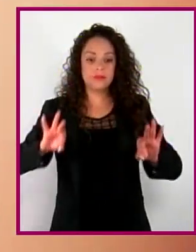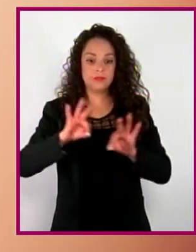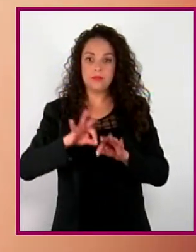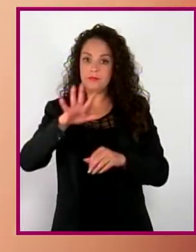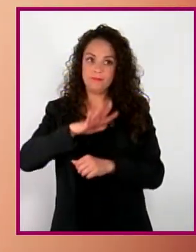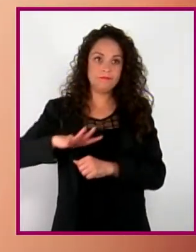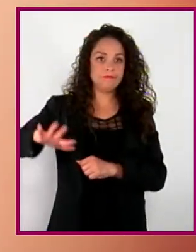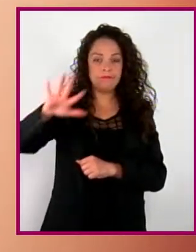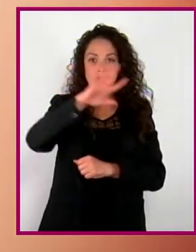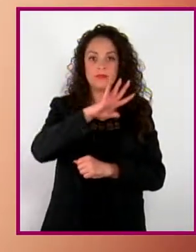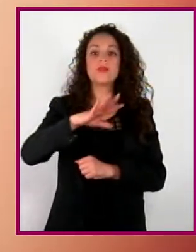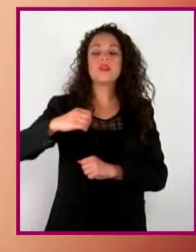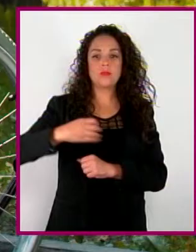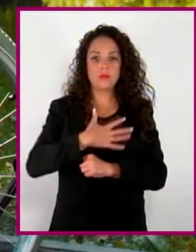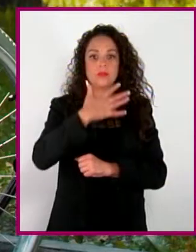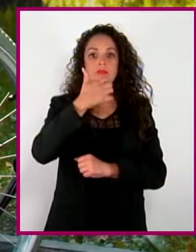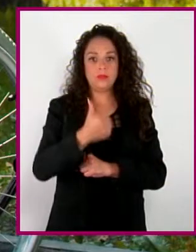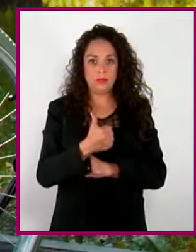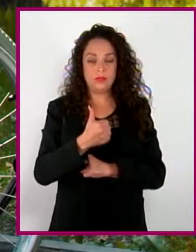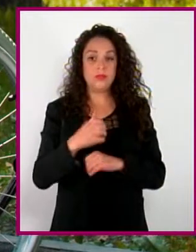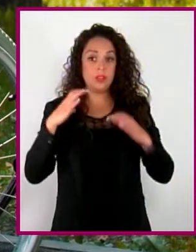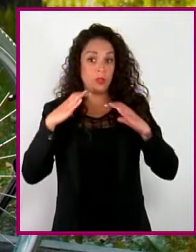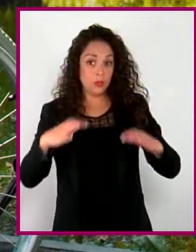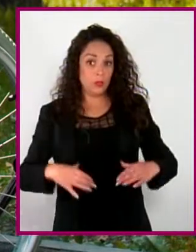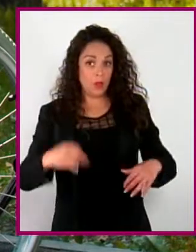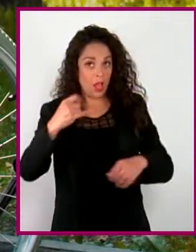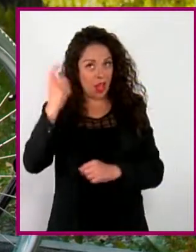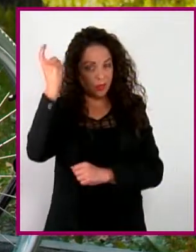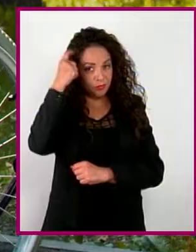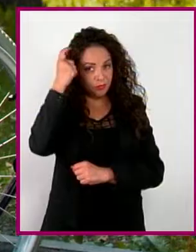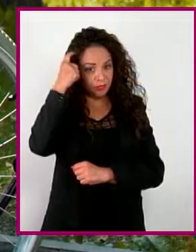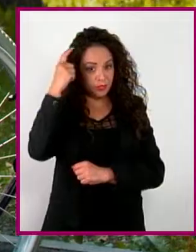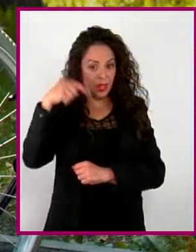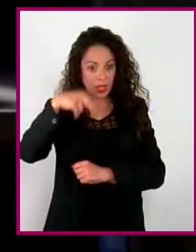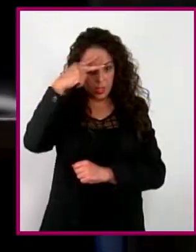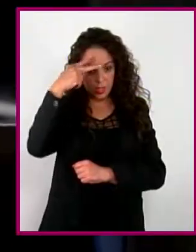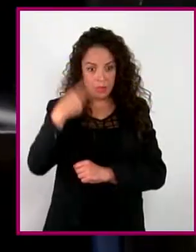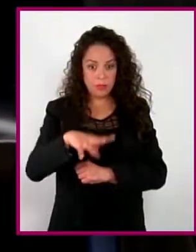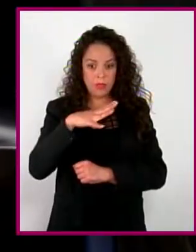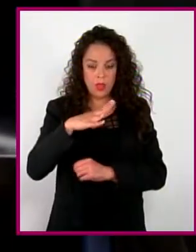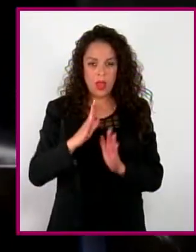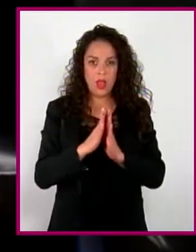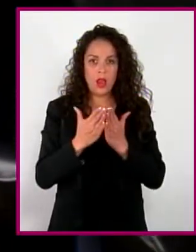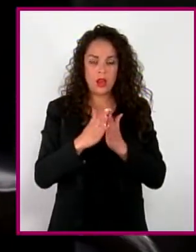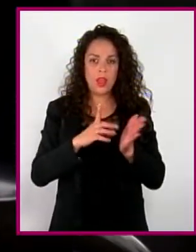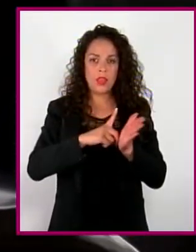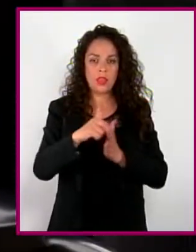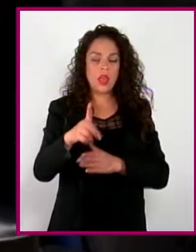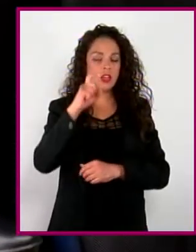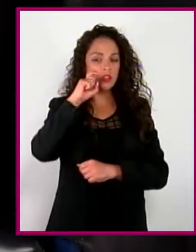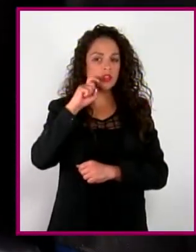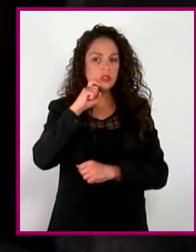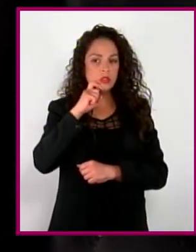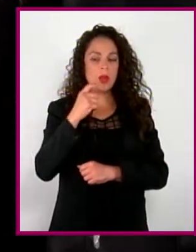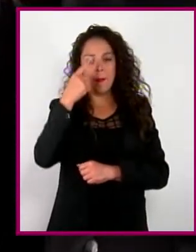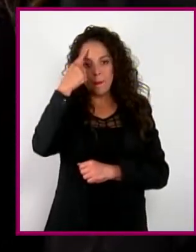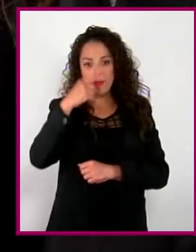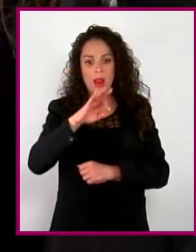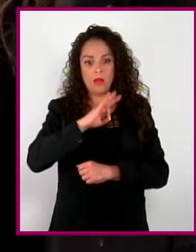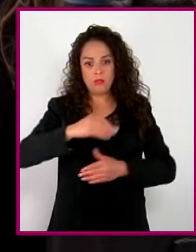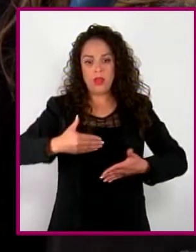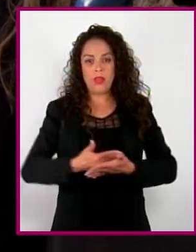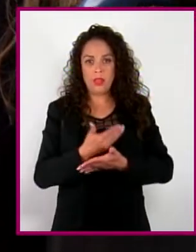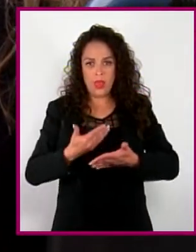bienestar físico y mental. En México, existe la Cartilla de Derechos Sexuales y Reproductivos de las Personas con Discapacidad